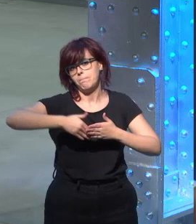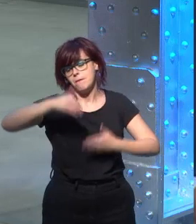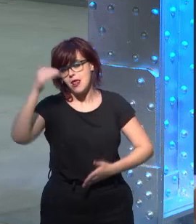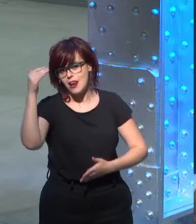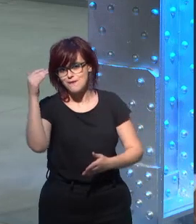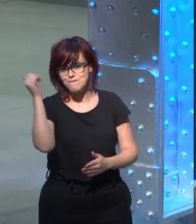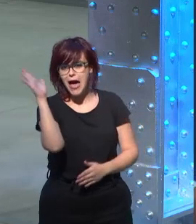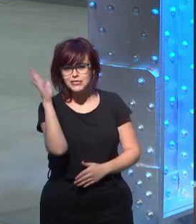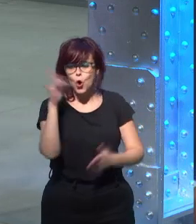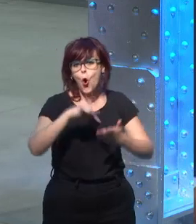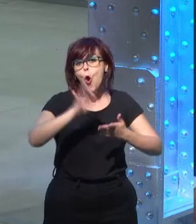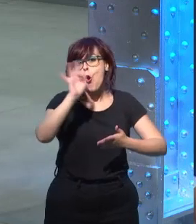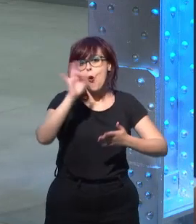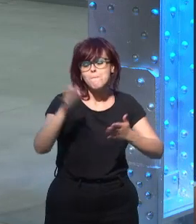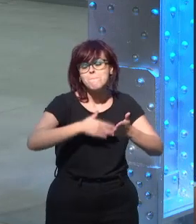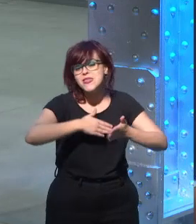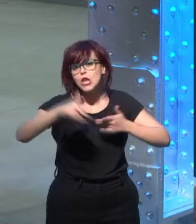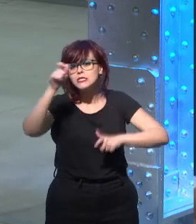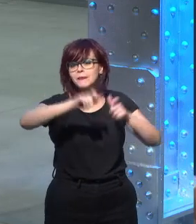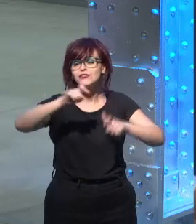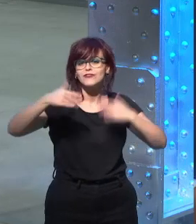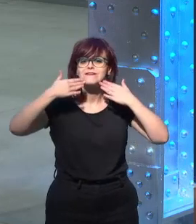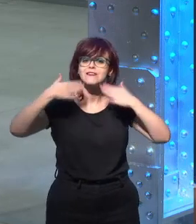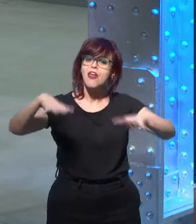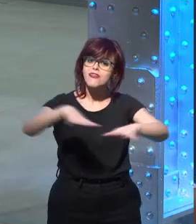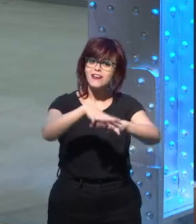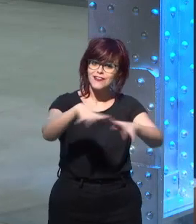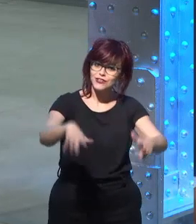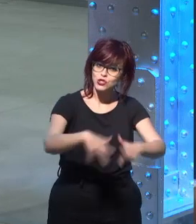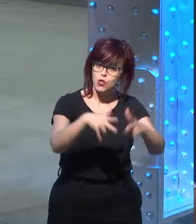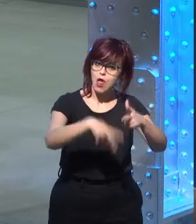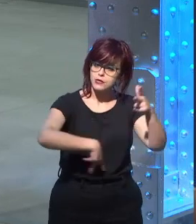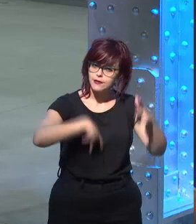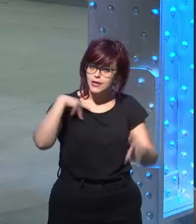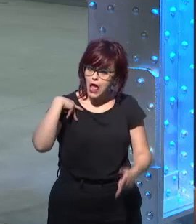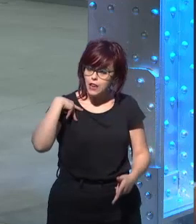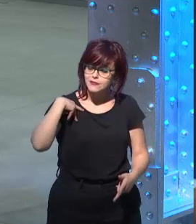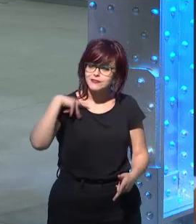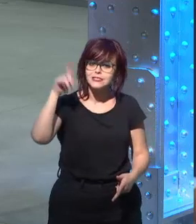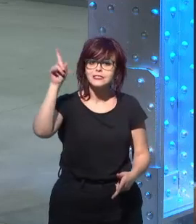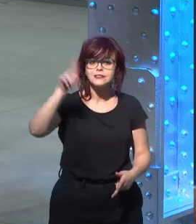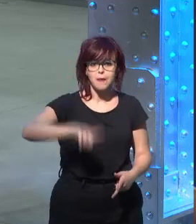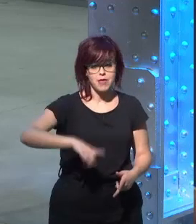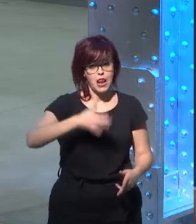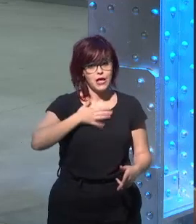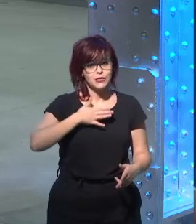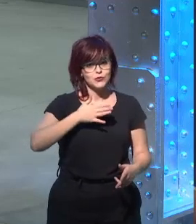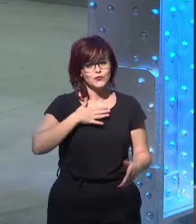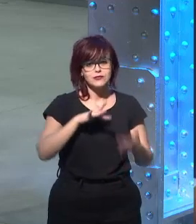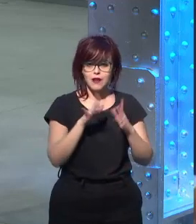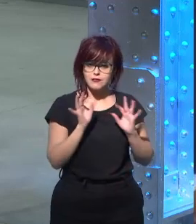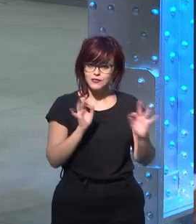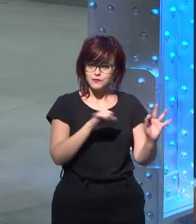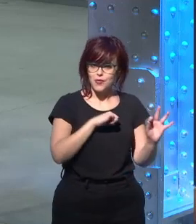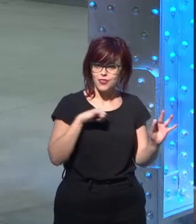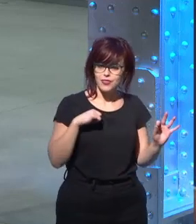posibilidad de llegar a millones de personas a través de las redes sociales generales y de las nuestras